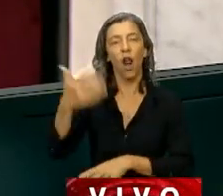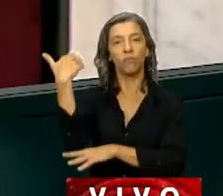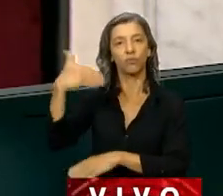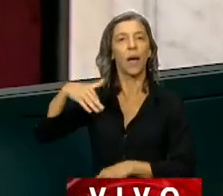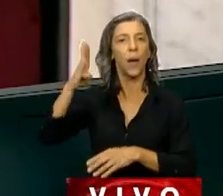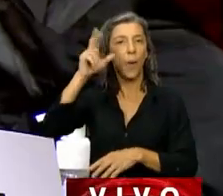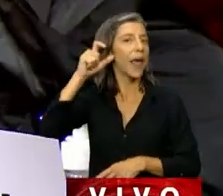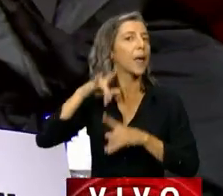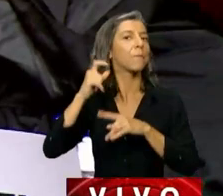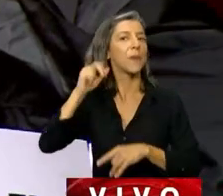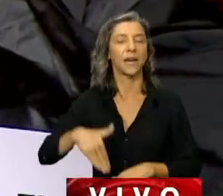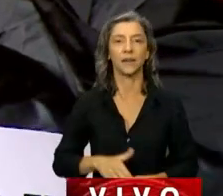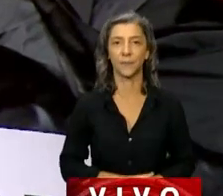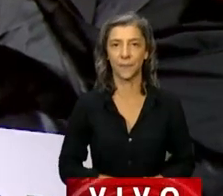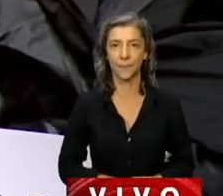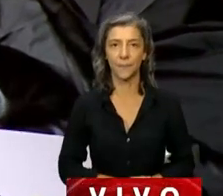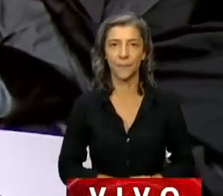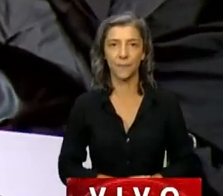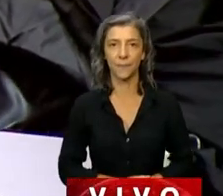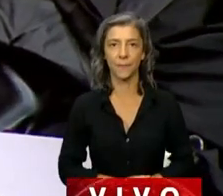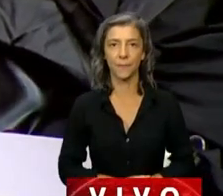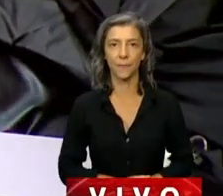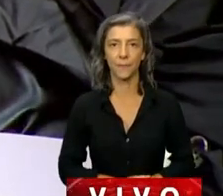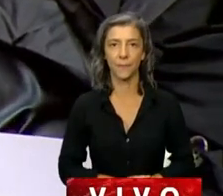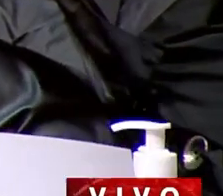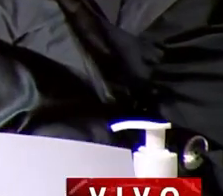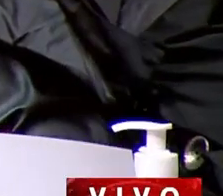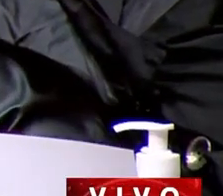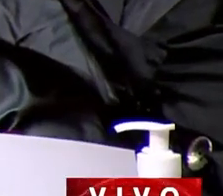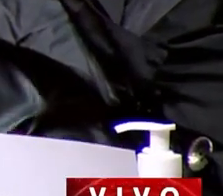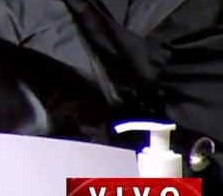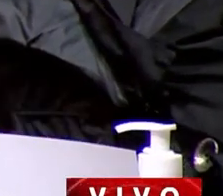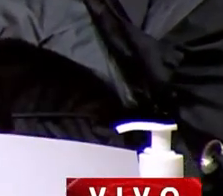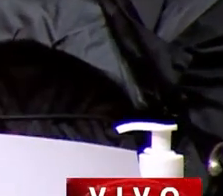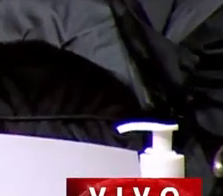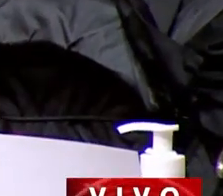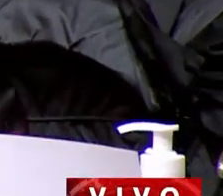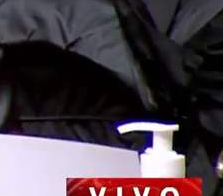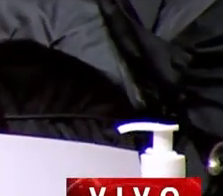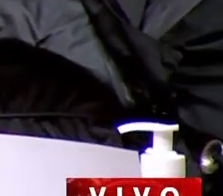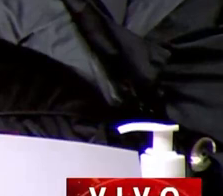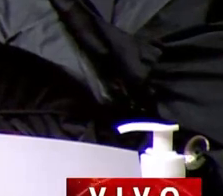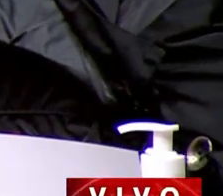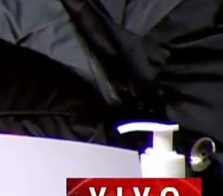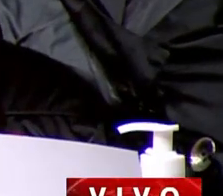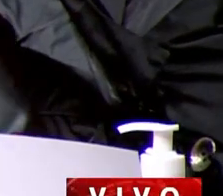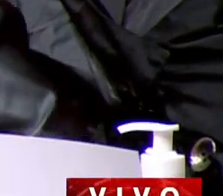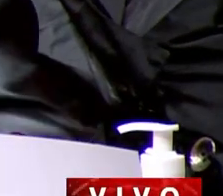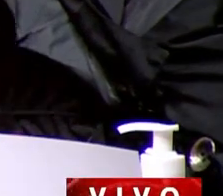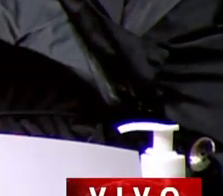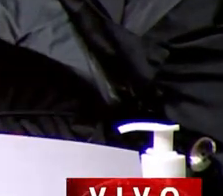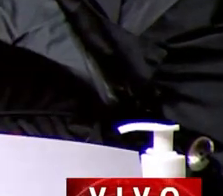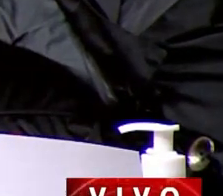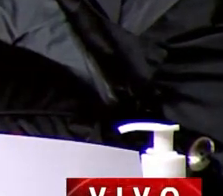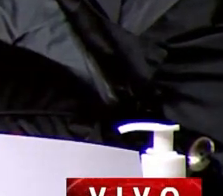Bregman. Muchas gracias, señor presidente. Y como es tradición en la izquierda,